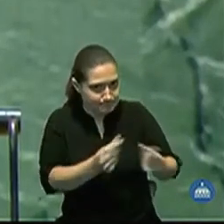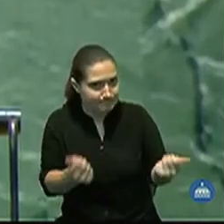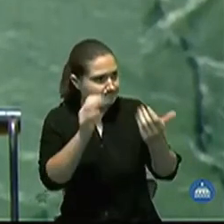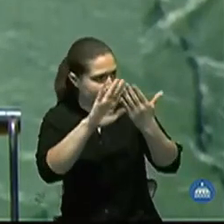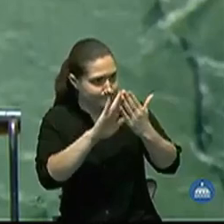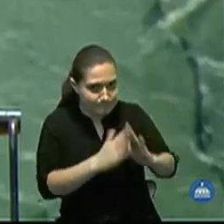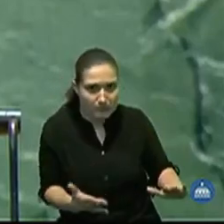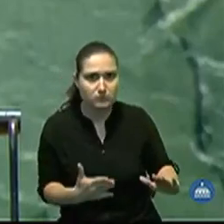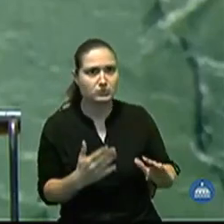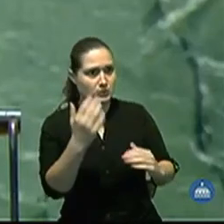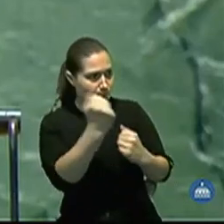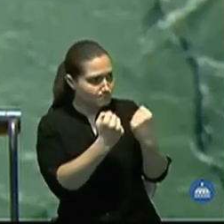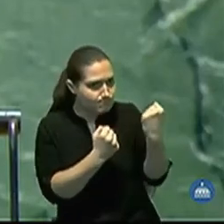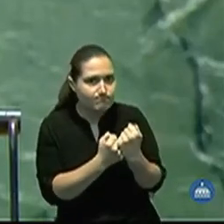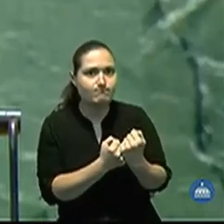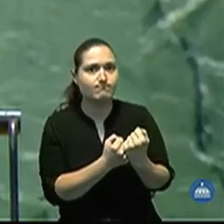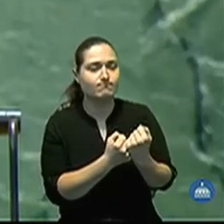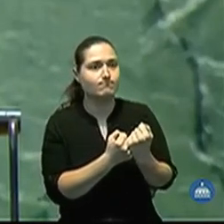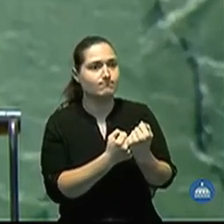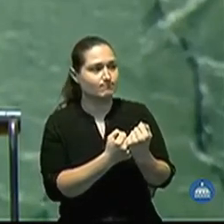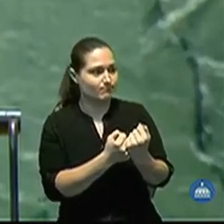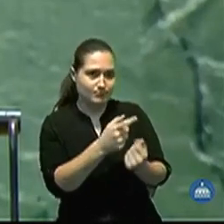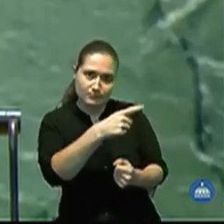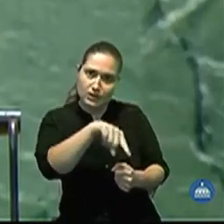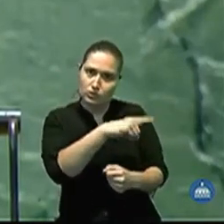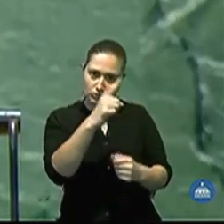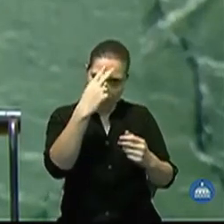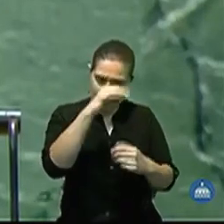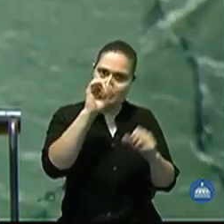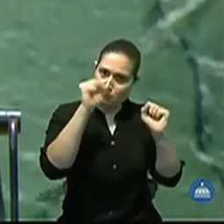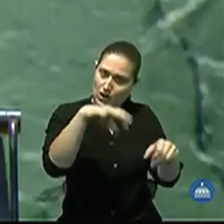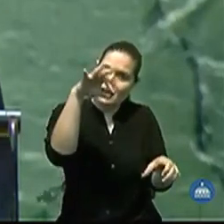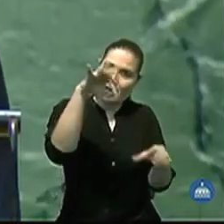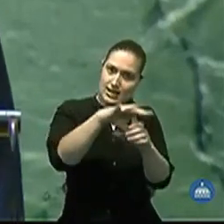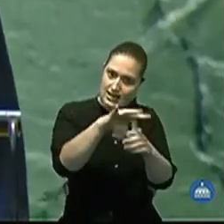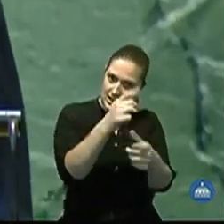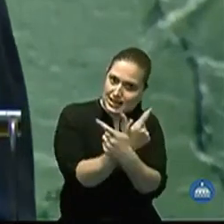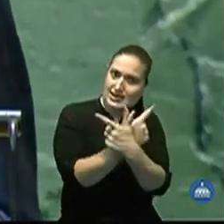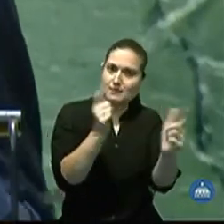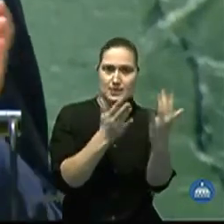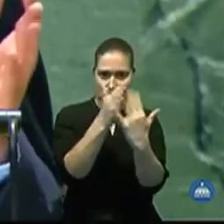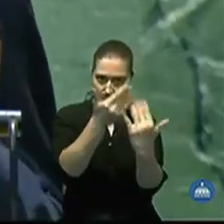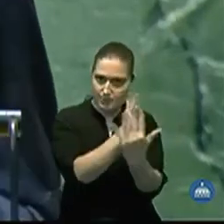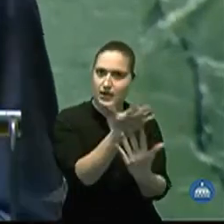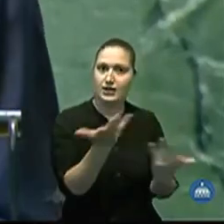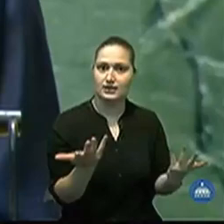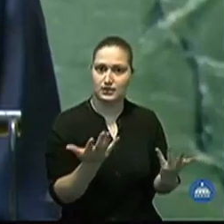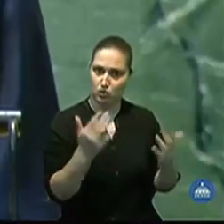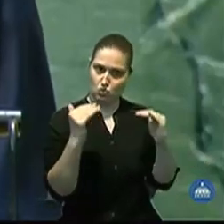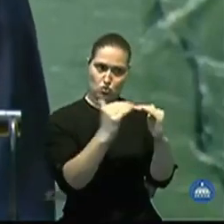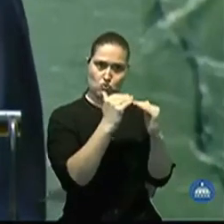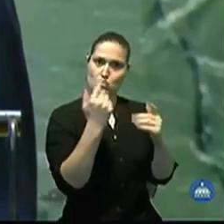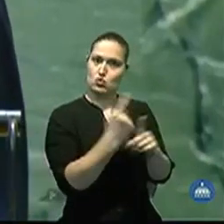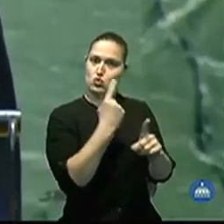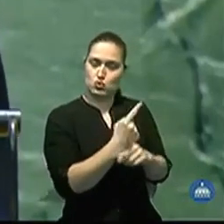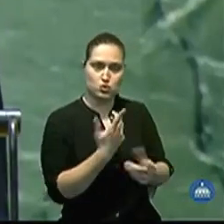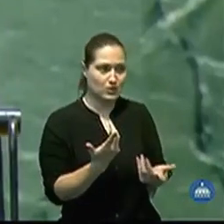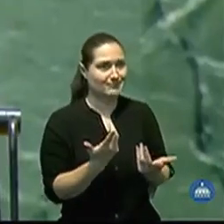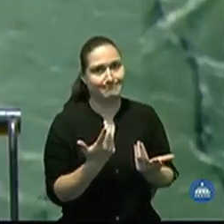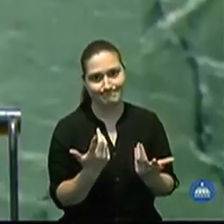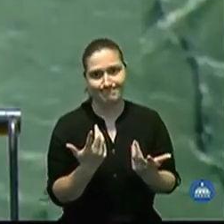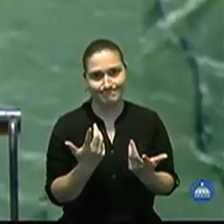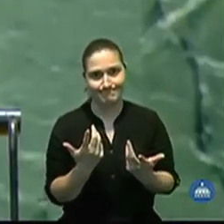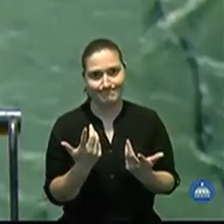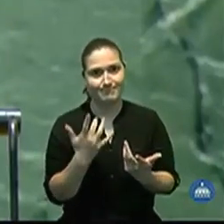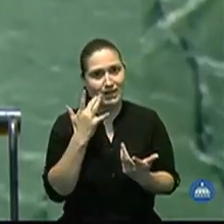respaldo a la eventual celebración de elecciones libres, justas y transparentes. Señores, hemos llegado a este punto